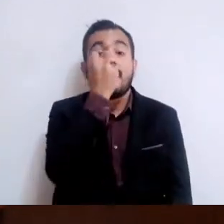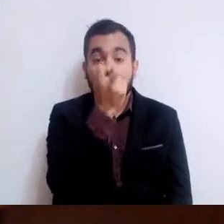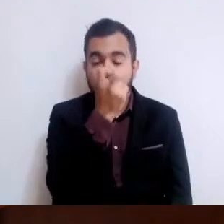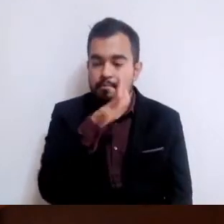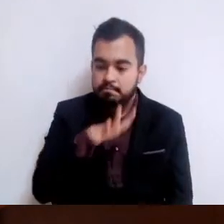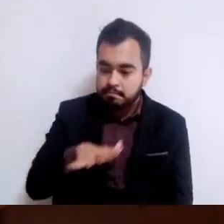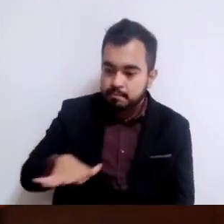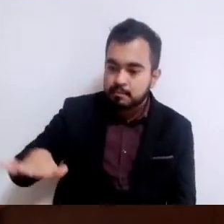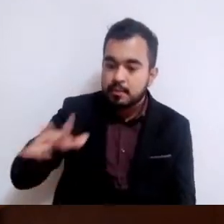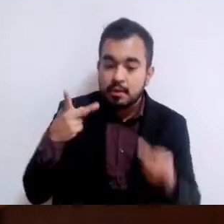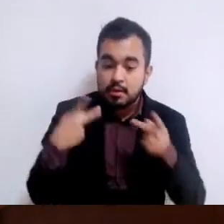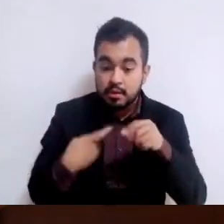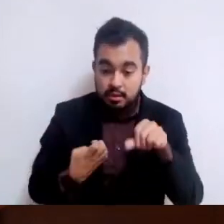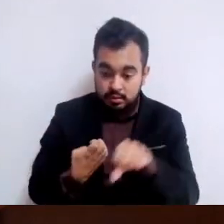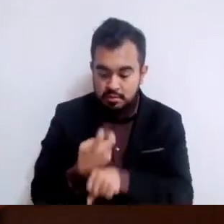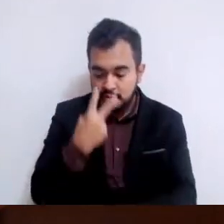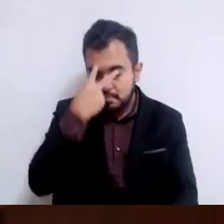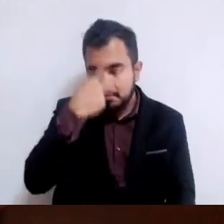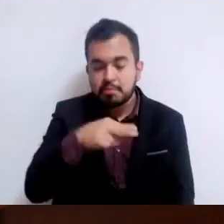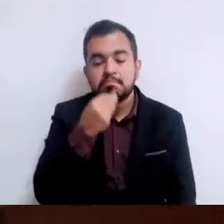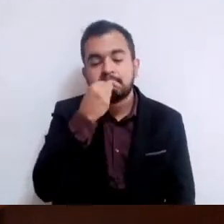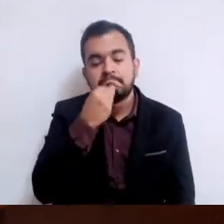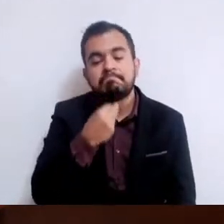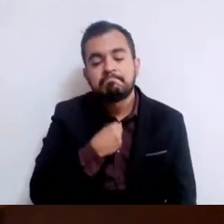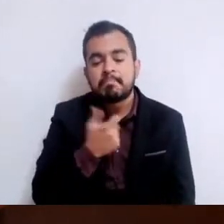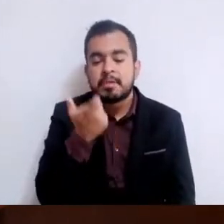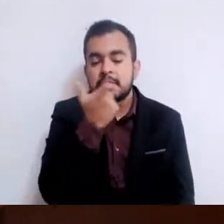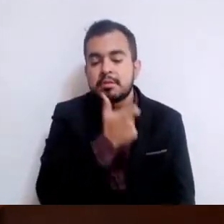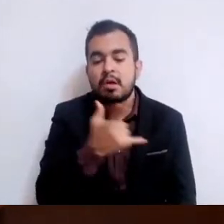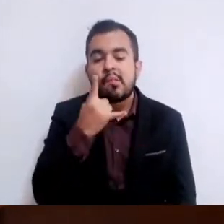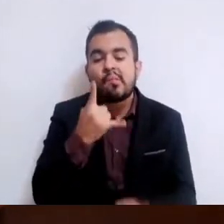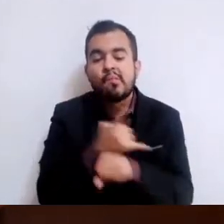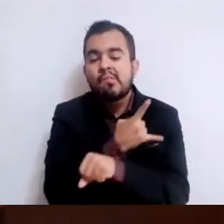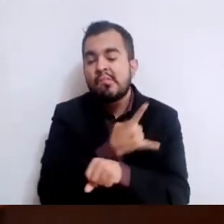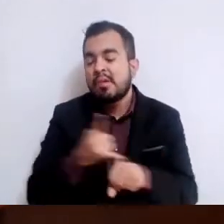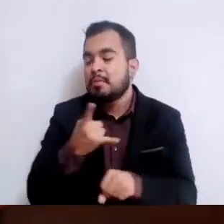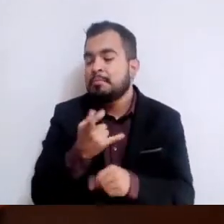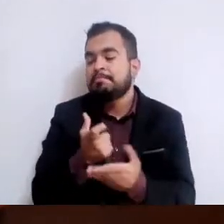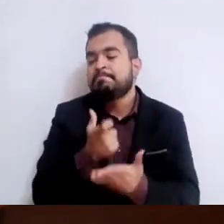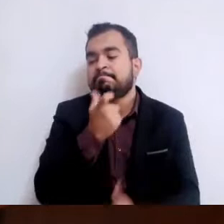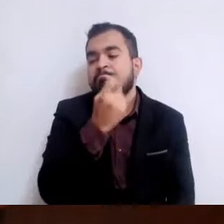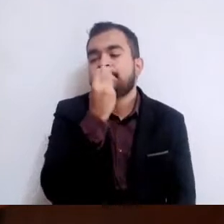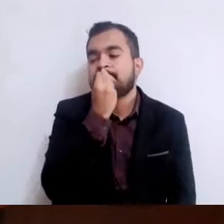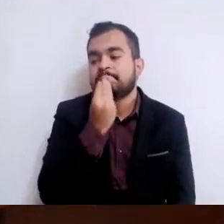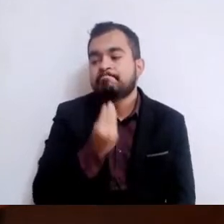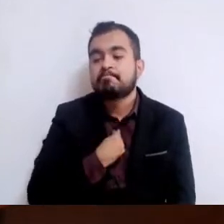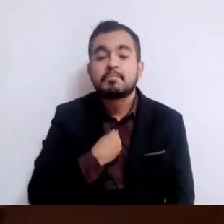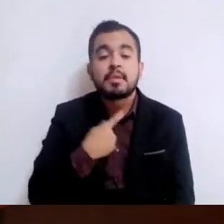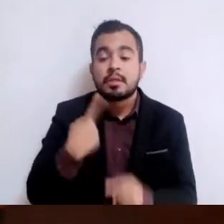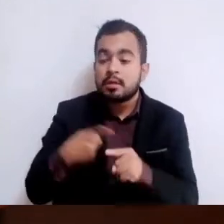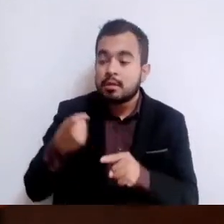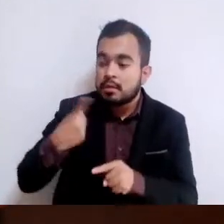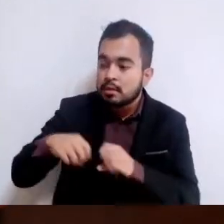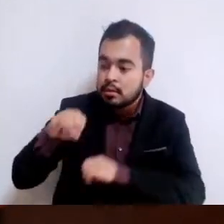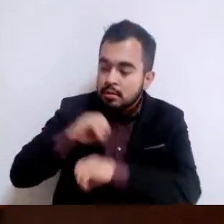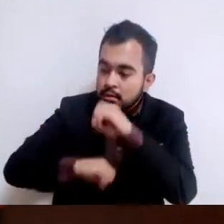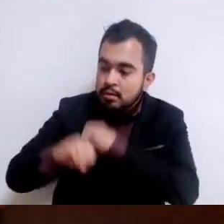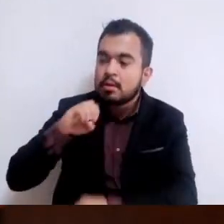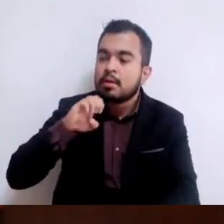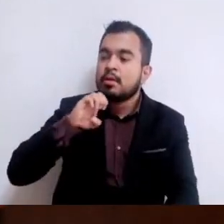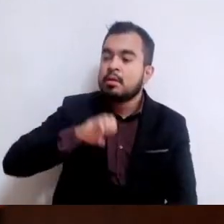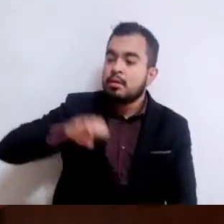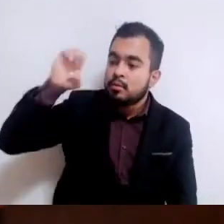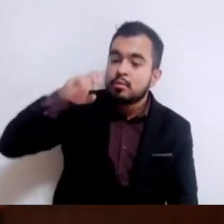no tienen más remedio que pagar por un servicio caro y deficiente, siendo afectada la clase trabajadora, los adultos mayores, las personas con